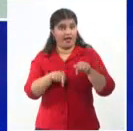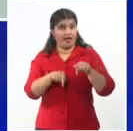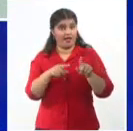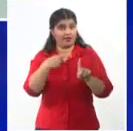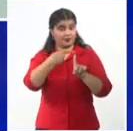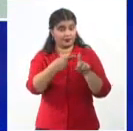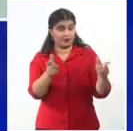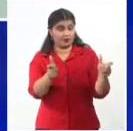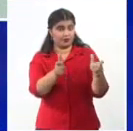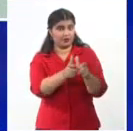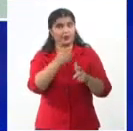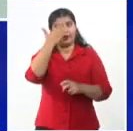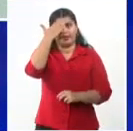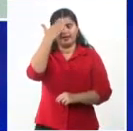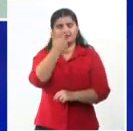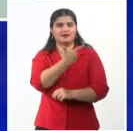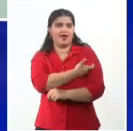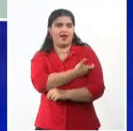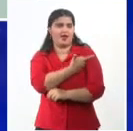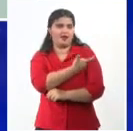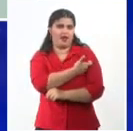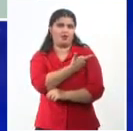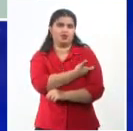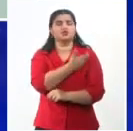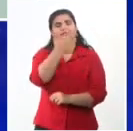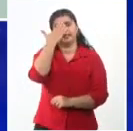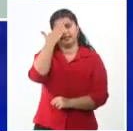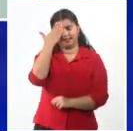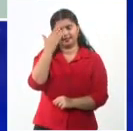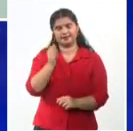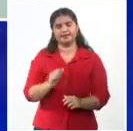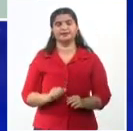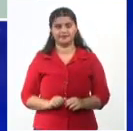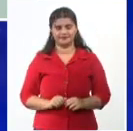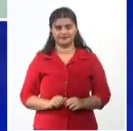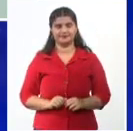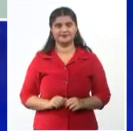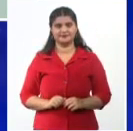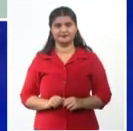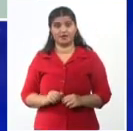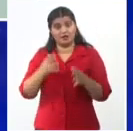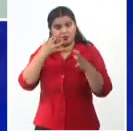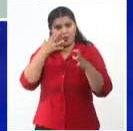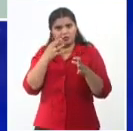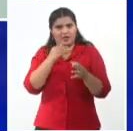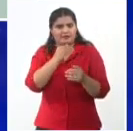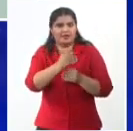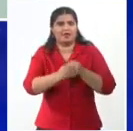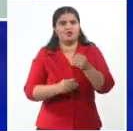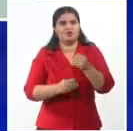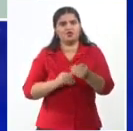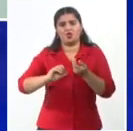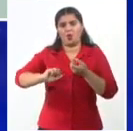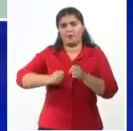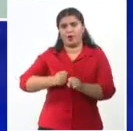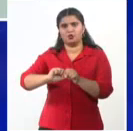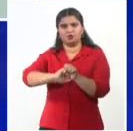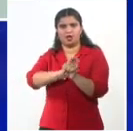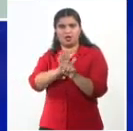de casos. Indiscutiblemente la vacunación ha sido decisiva. Y ya ustedes pueden ver